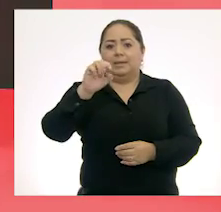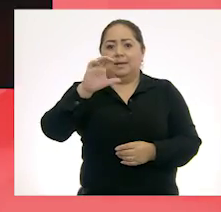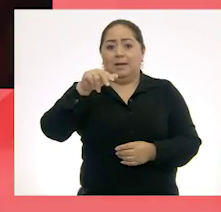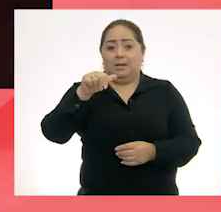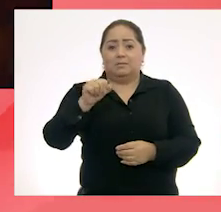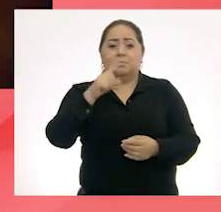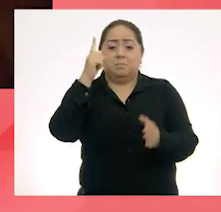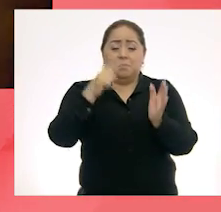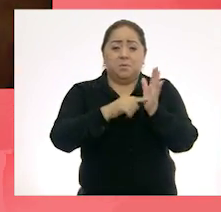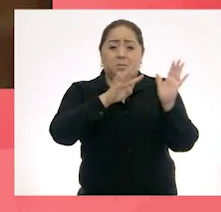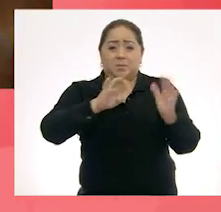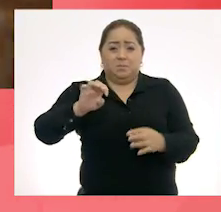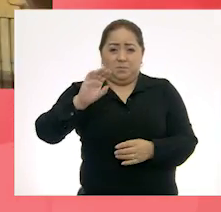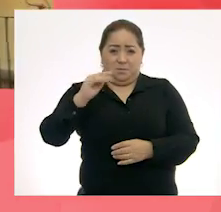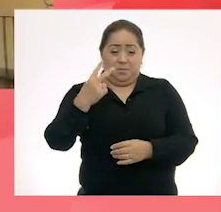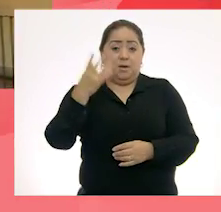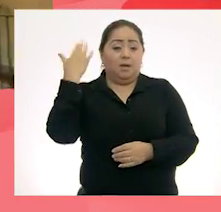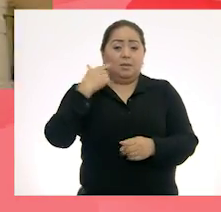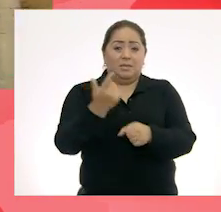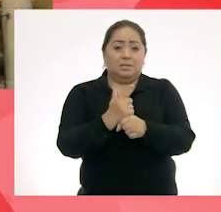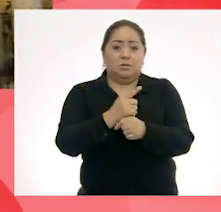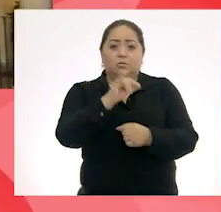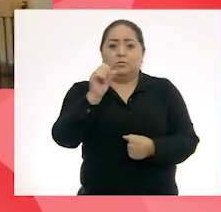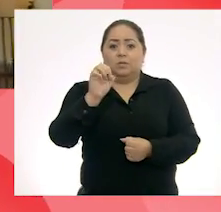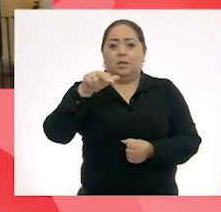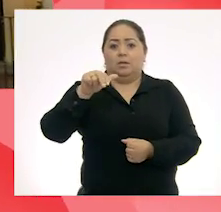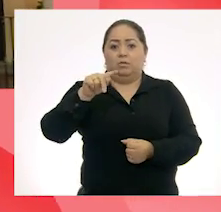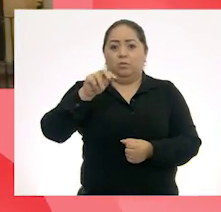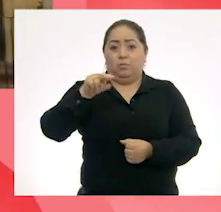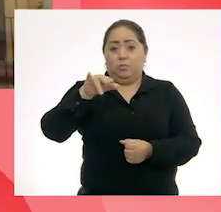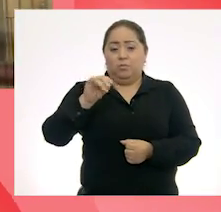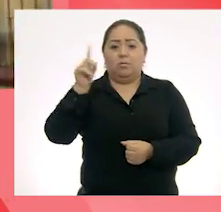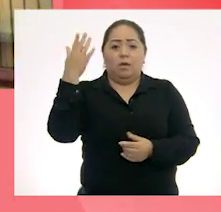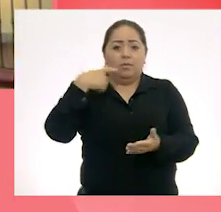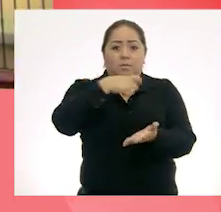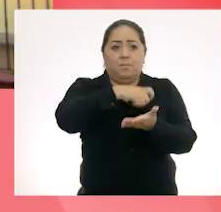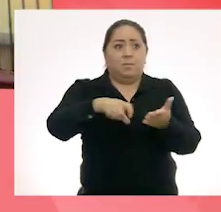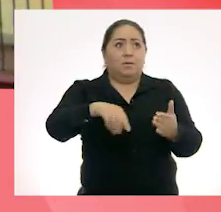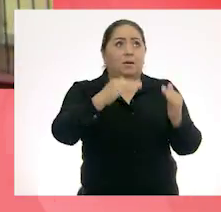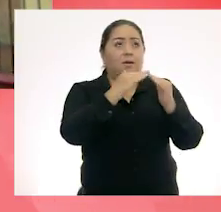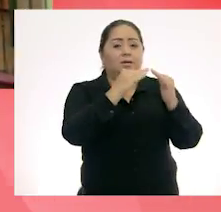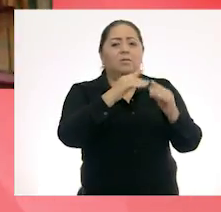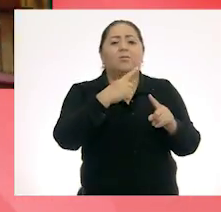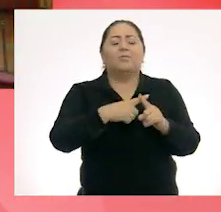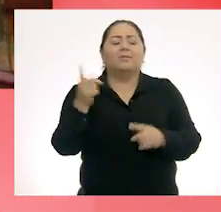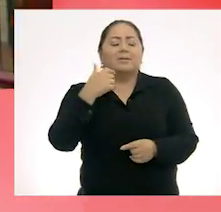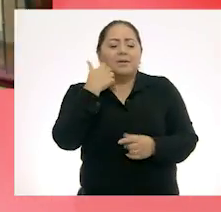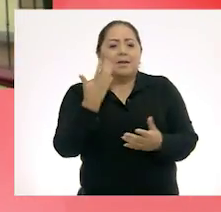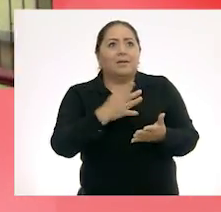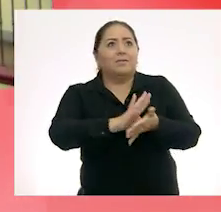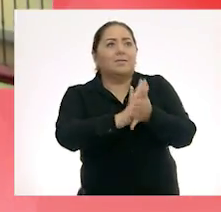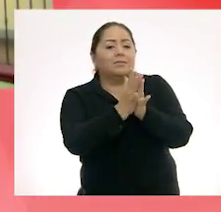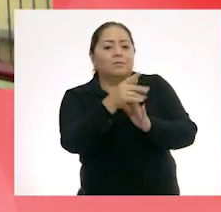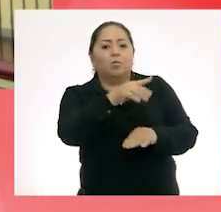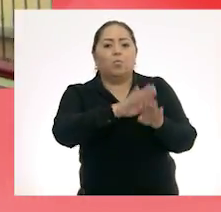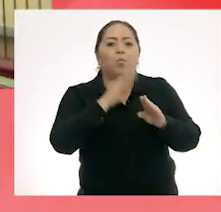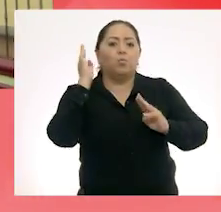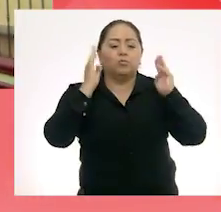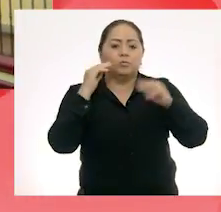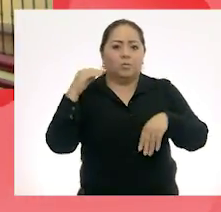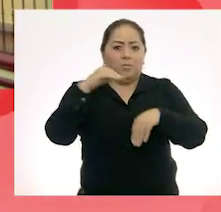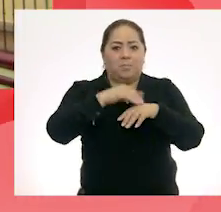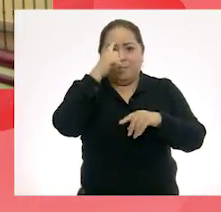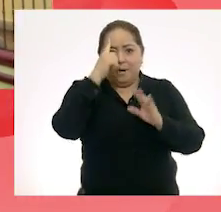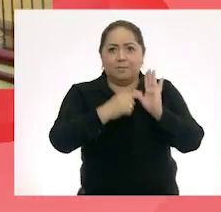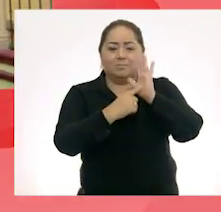En 1992, el licenciado José Antonio Origel compró esta casona con la ilusión de convertirla en un museo